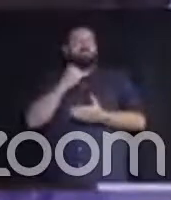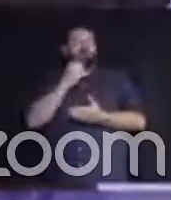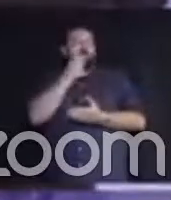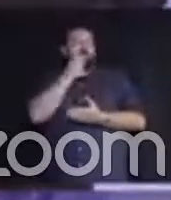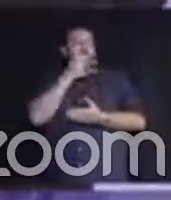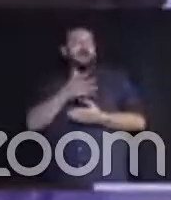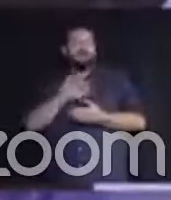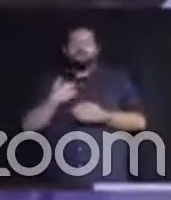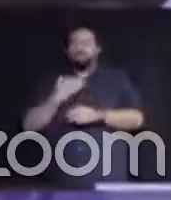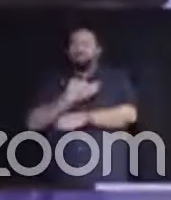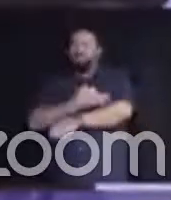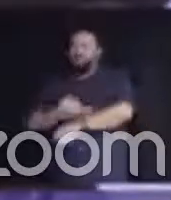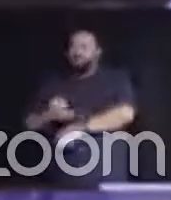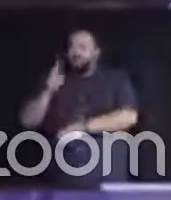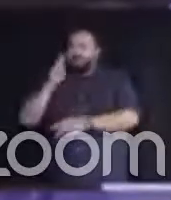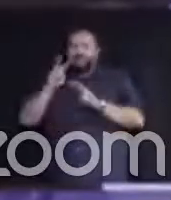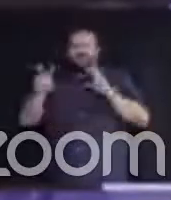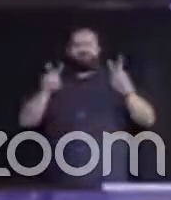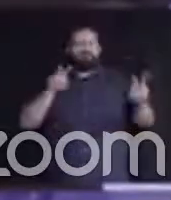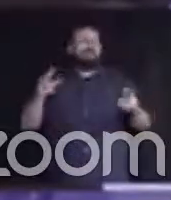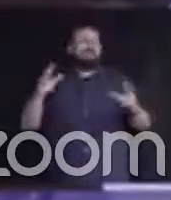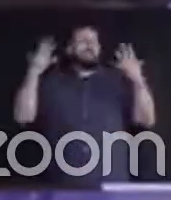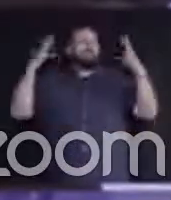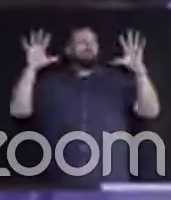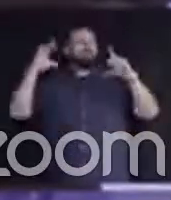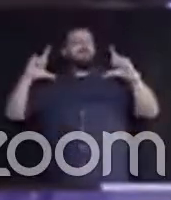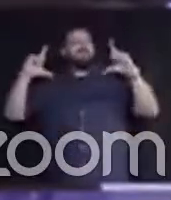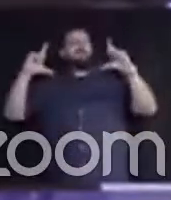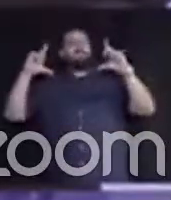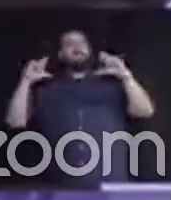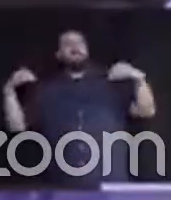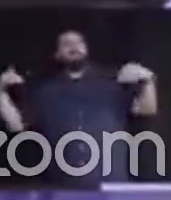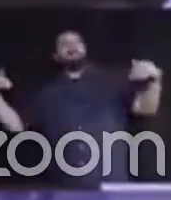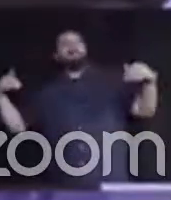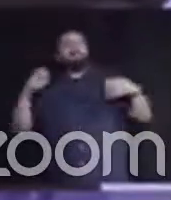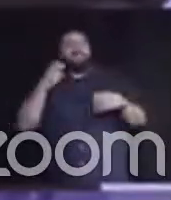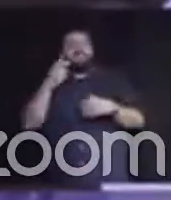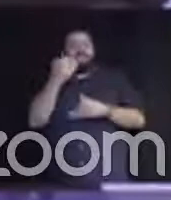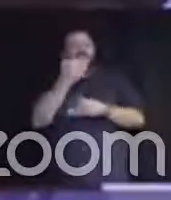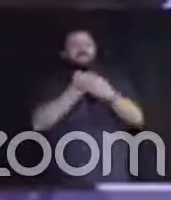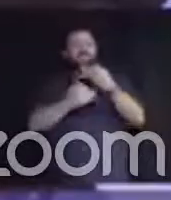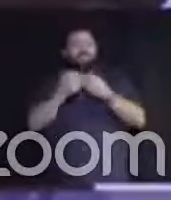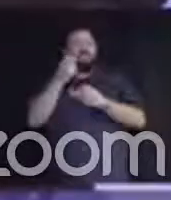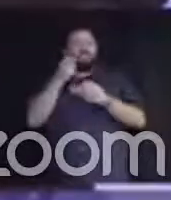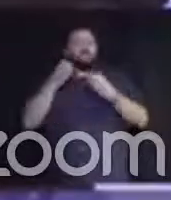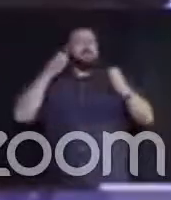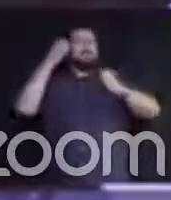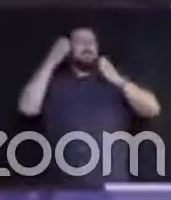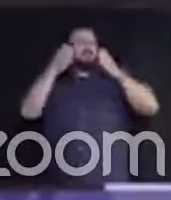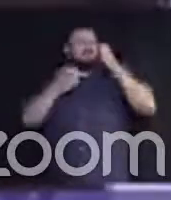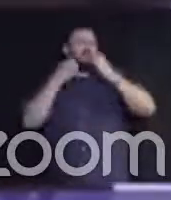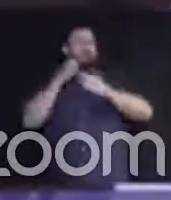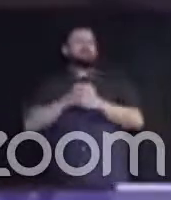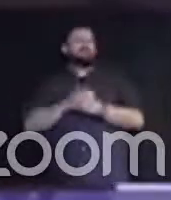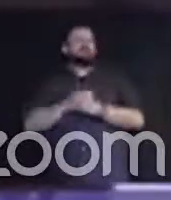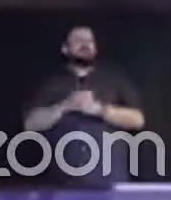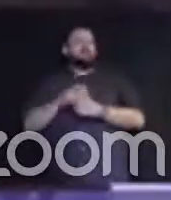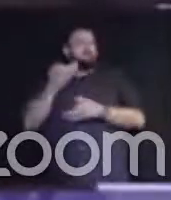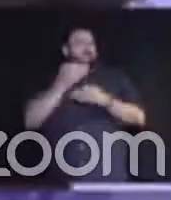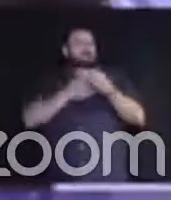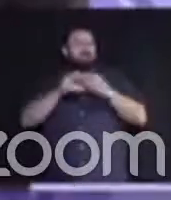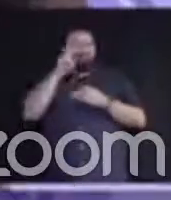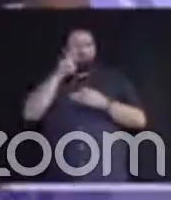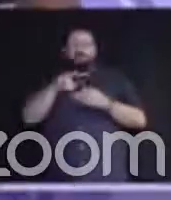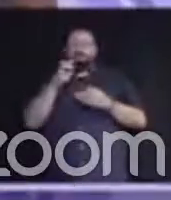su familia aplaudiéndoles, tomándoles una foto. Para esto es esta parte del evento. Entonces, vamos a cerrar con mucha